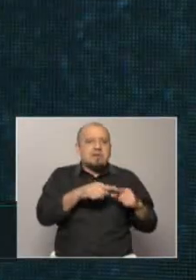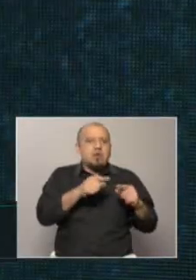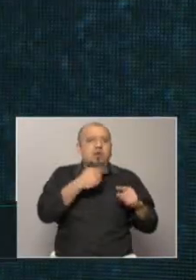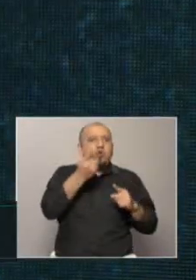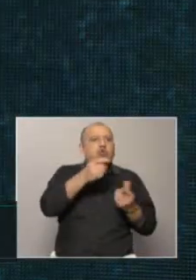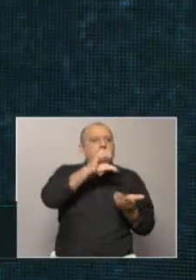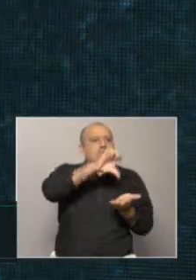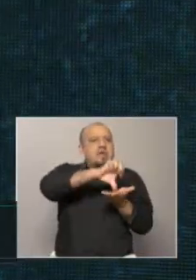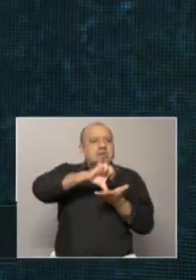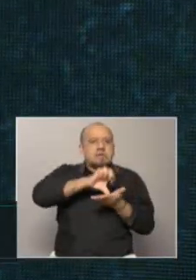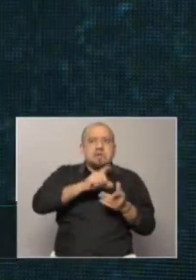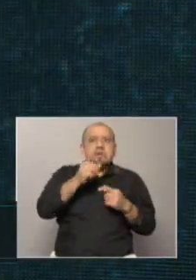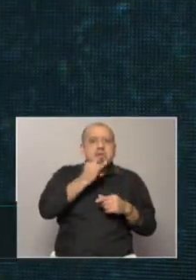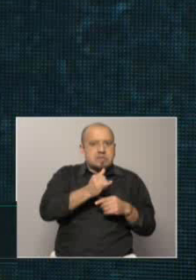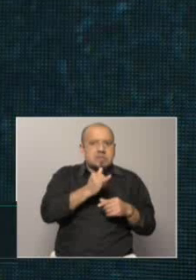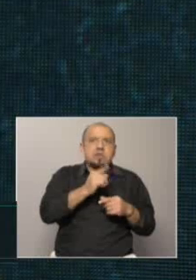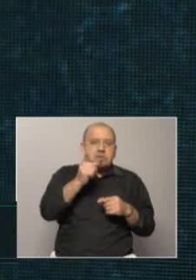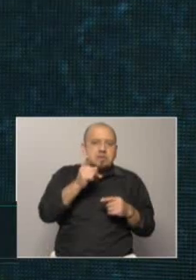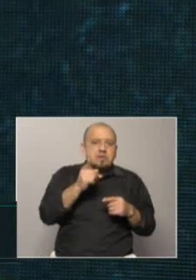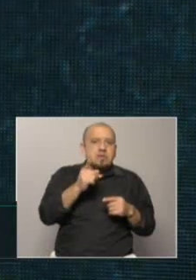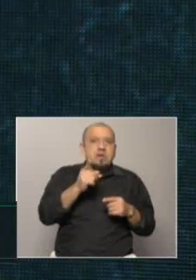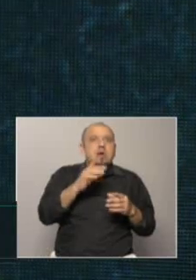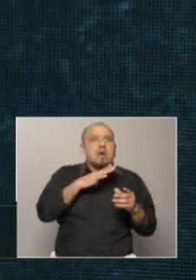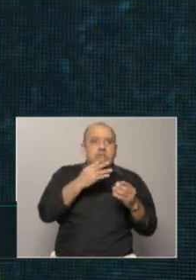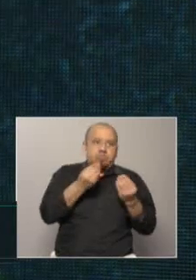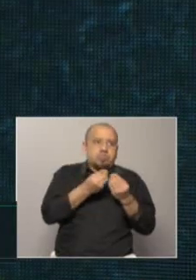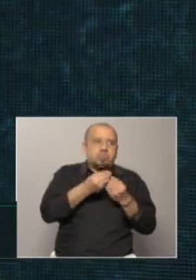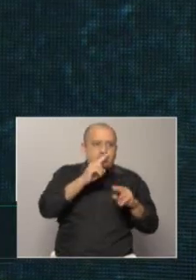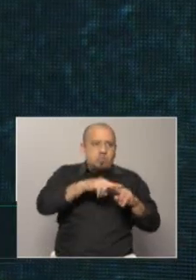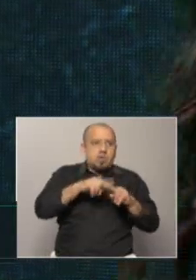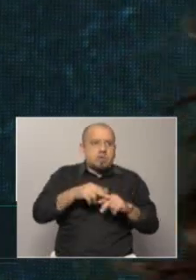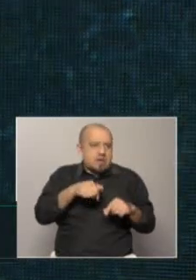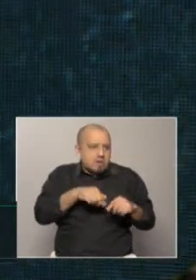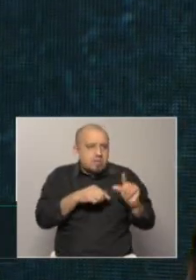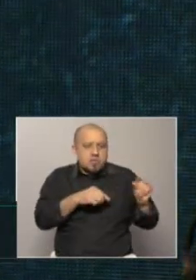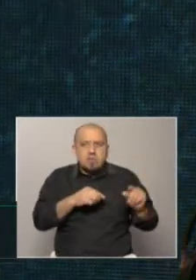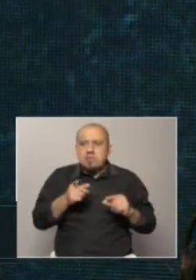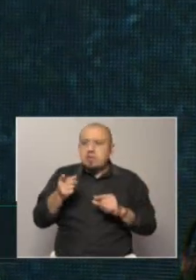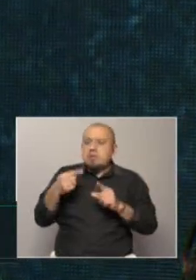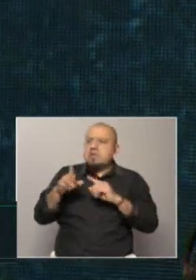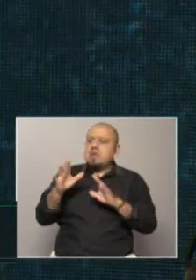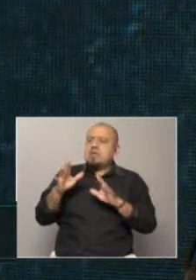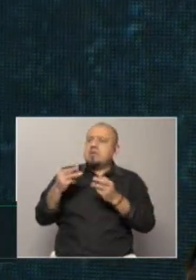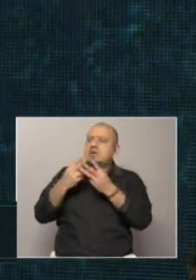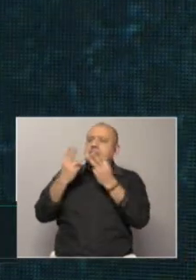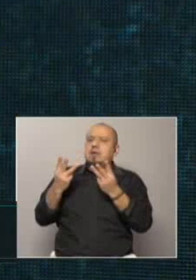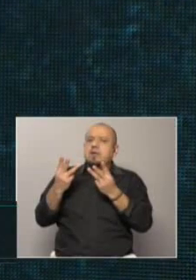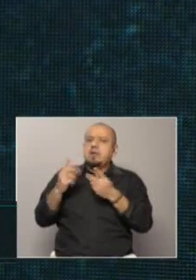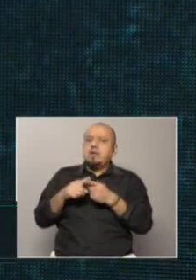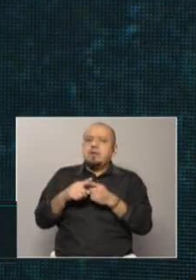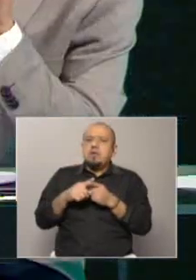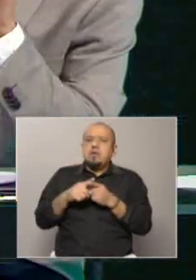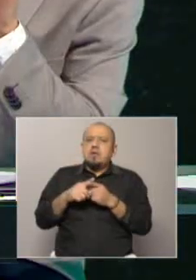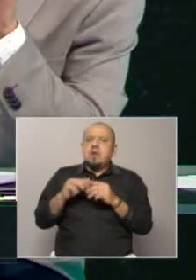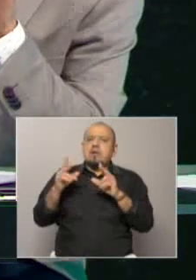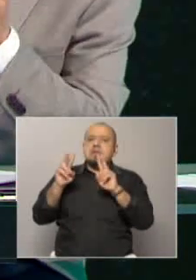otros países donde han tenido verdaderamente un vendaval... Yo ahí tengo la duda de si es a las víctimas globales o a las víctimas... No, creo que